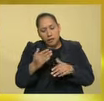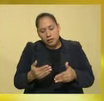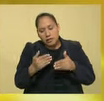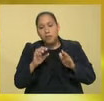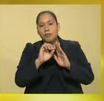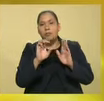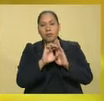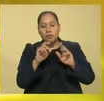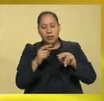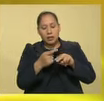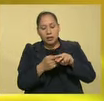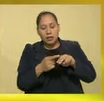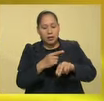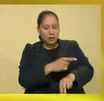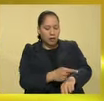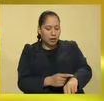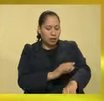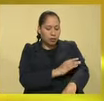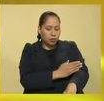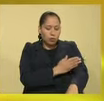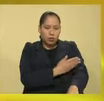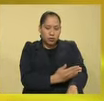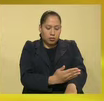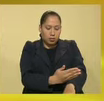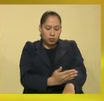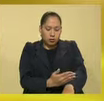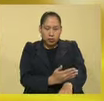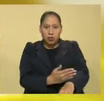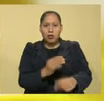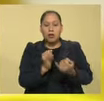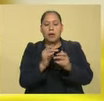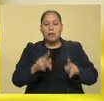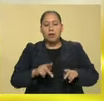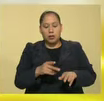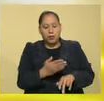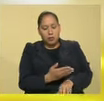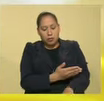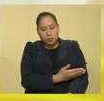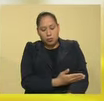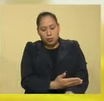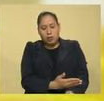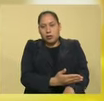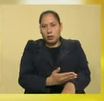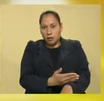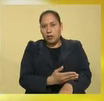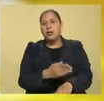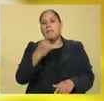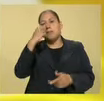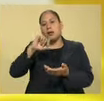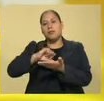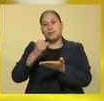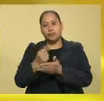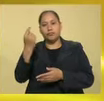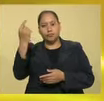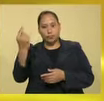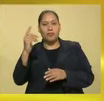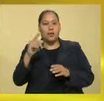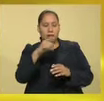por ejemplo, el largo de la manga, el largo de los pantalones, también está ajustado a esta estatura. Ad hoc, ¿no? Al